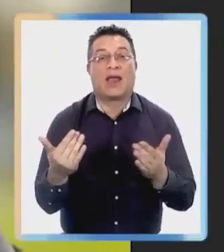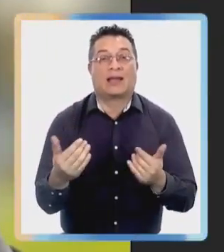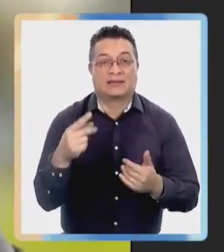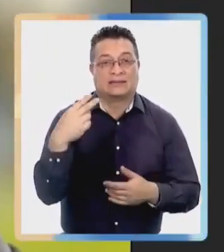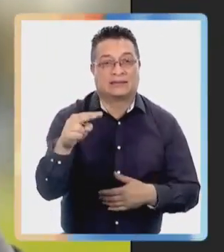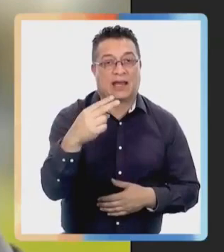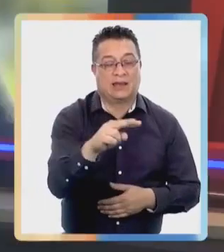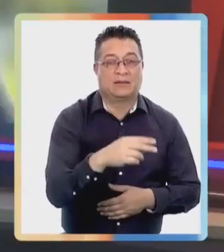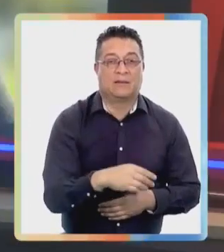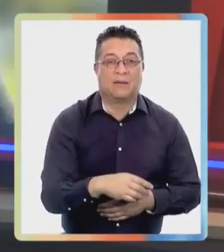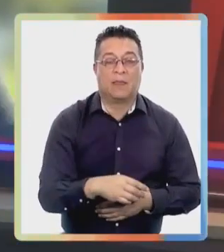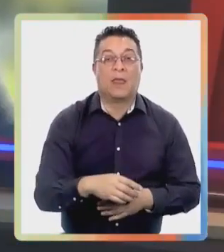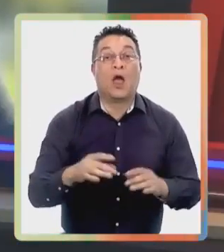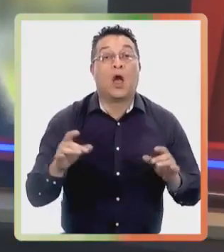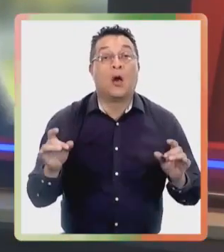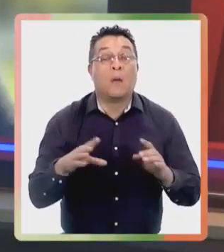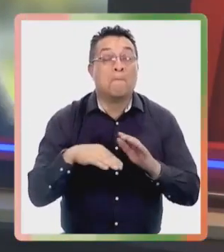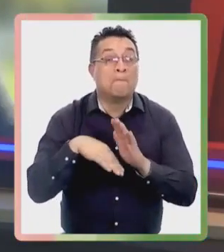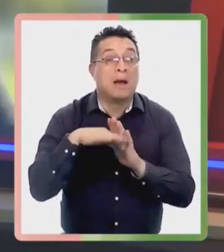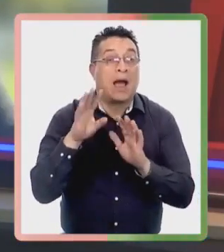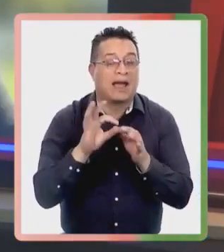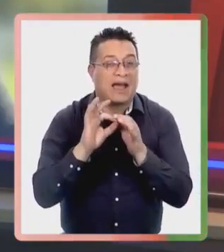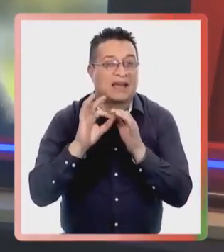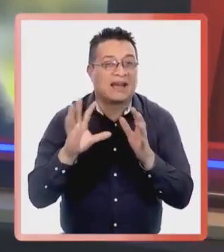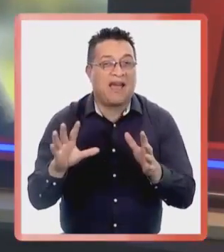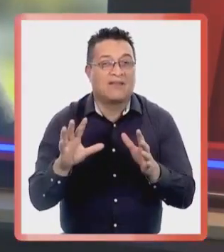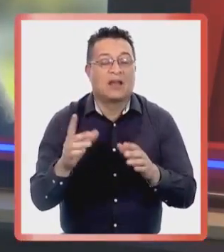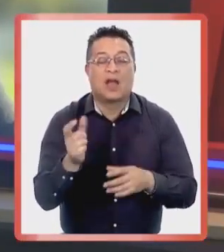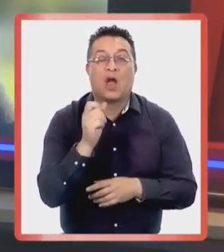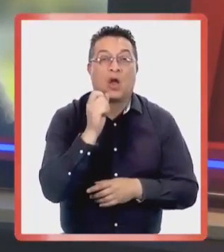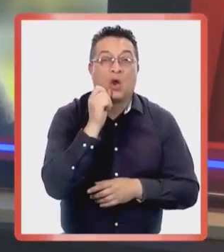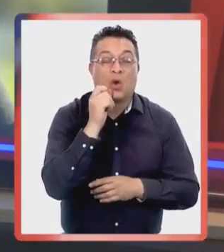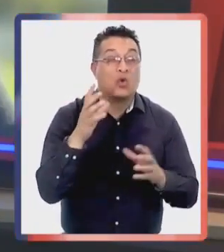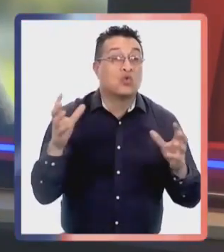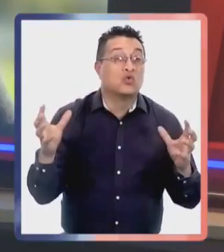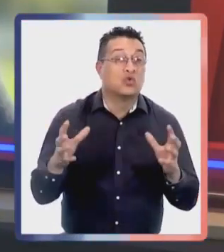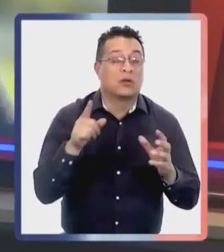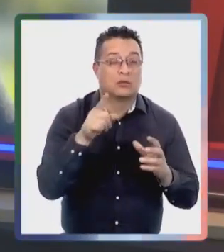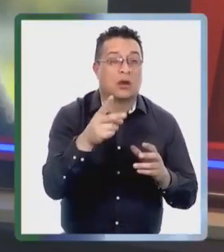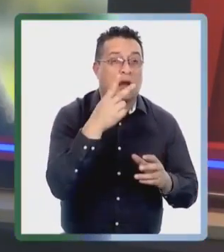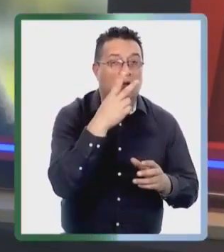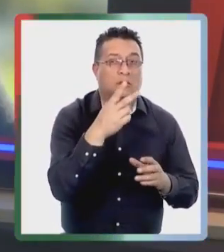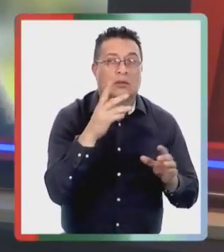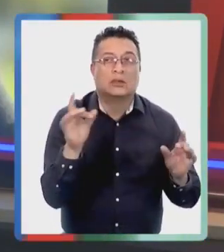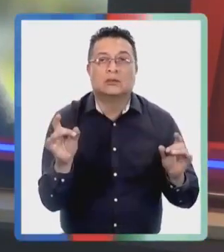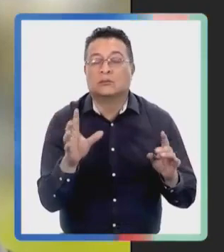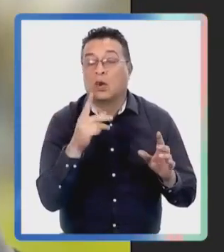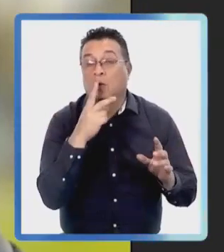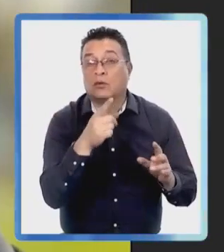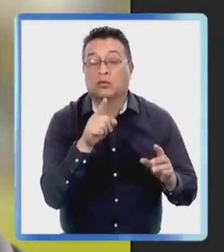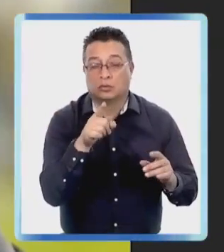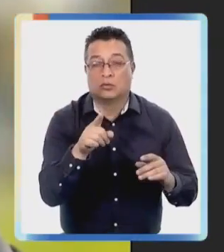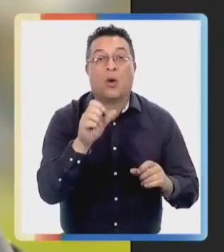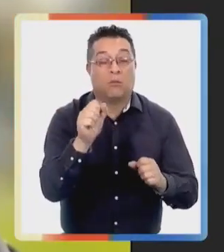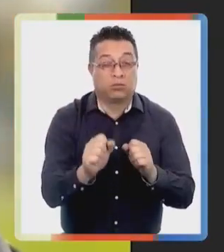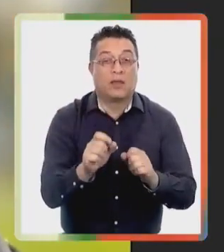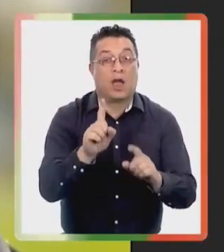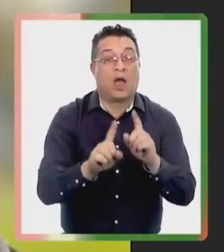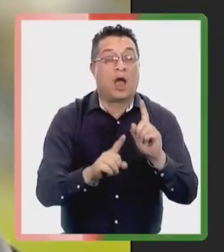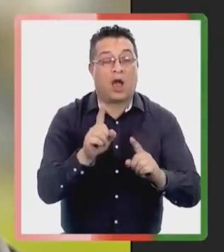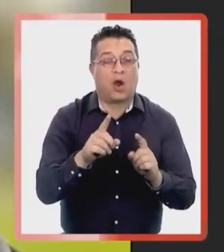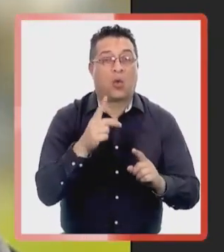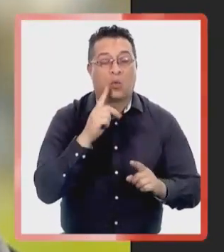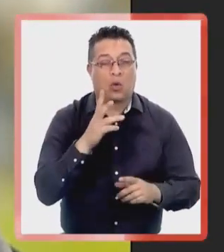las necesidades del paciente. En los casos más graves, ¿a qué extremo se puede llegar? ¿Qué es lo que usted ha visto en la casuística? O sea, los pacientes pueden llegar a